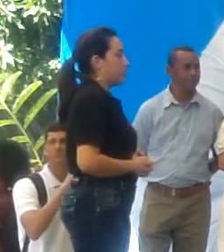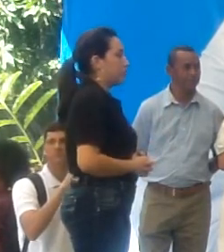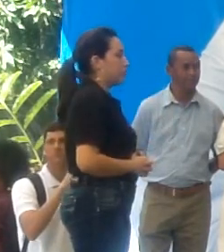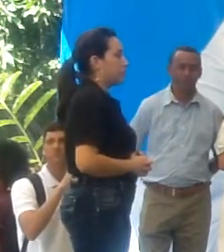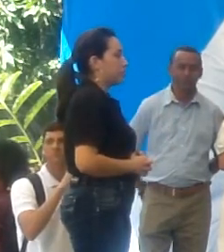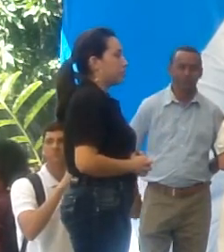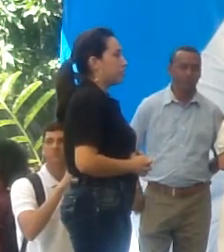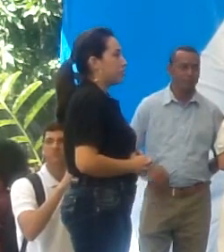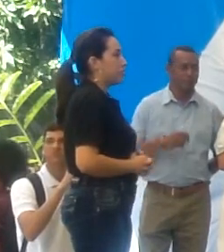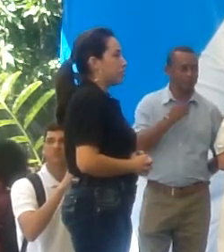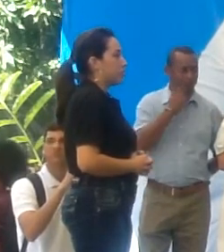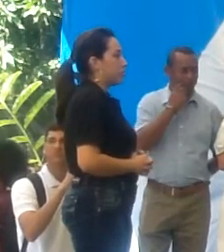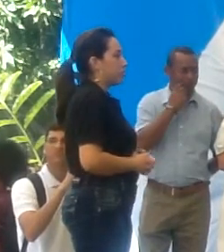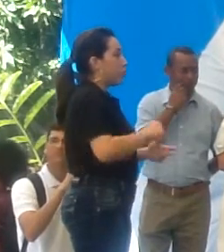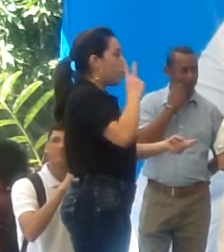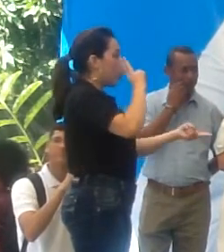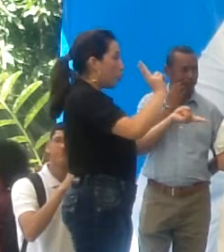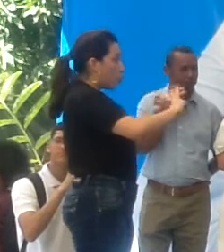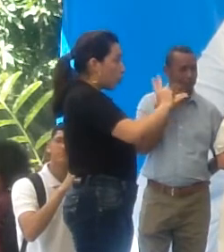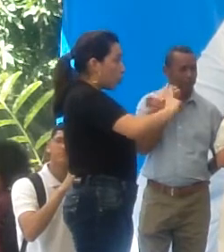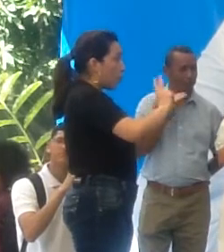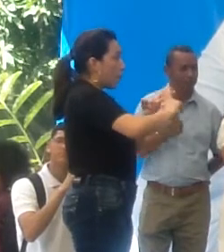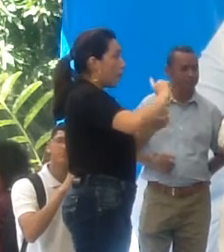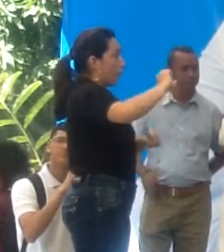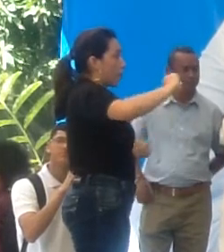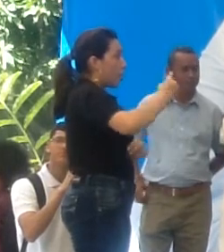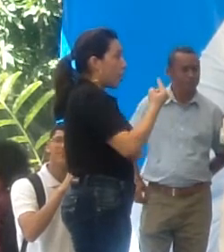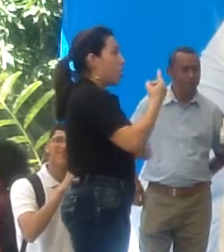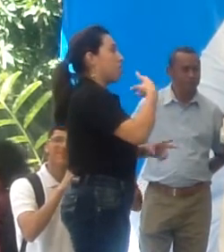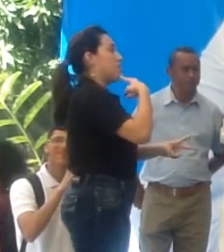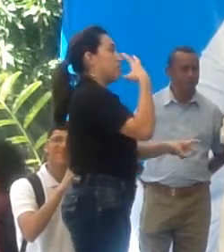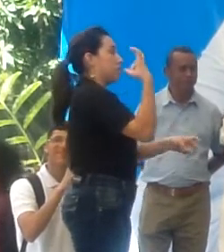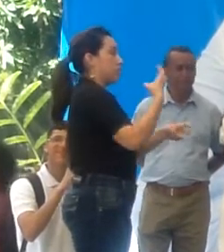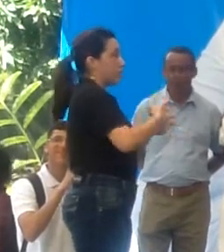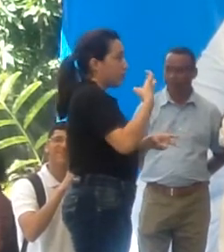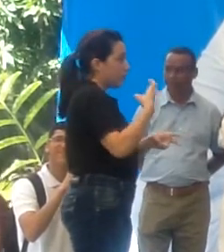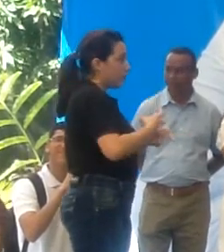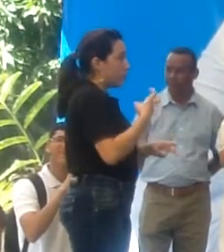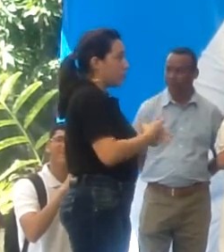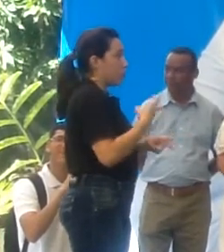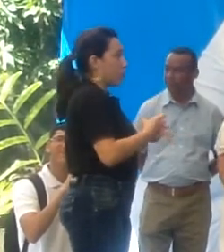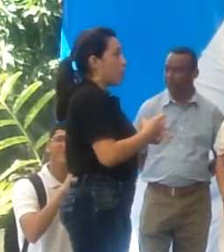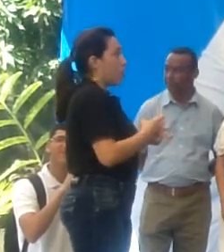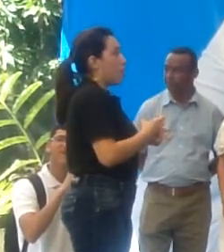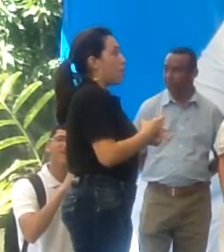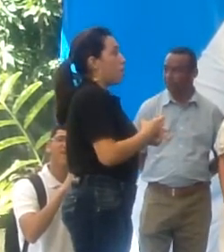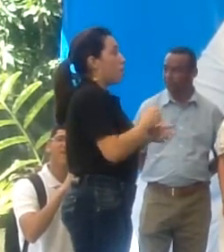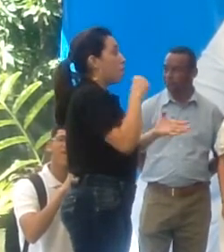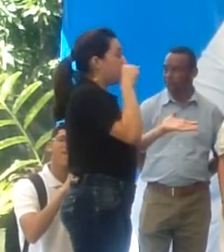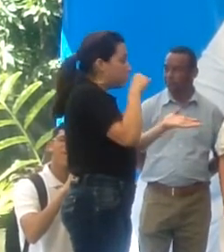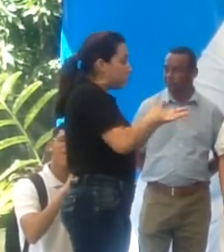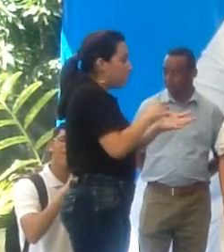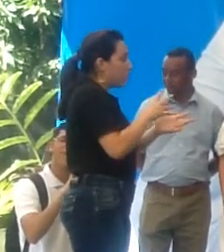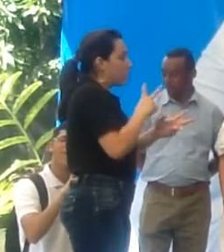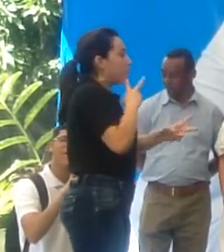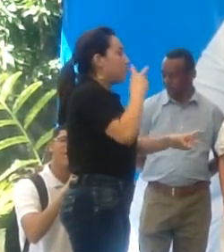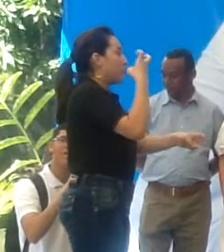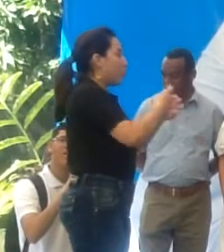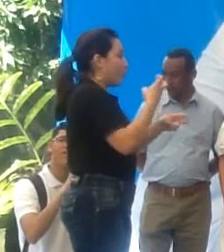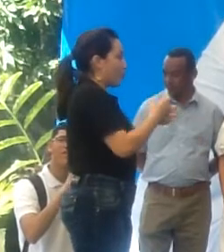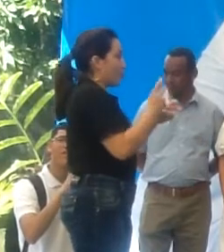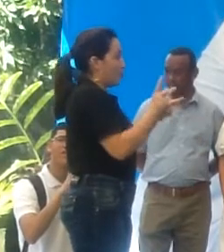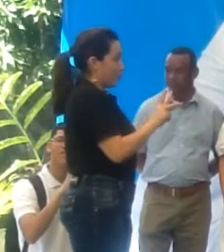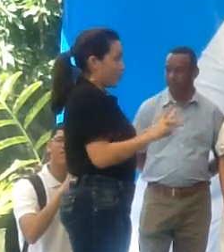que, conociendo de primera mano las dificultades por las que atraviesa nuestra gente,